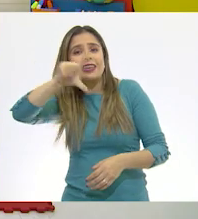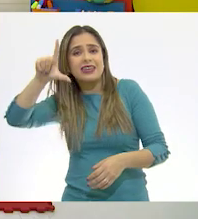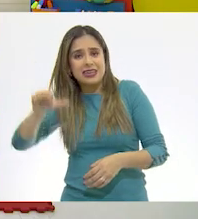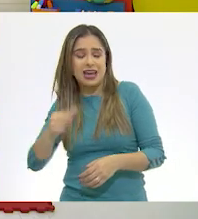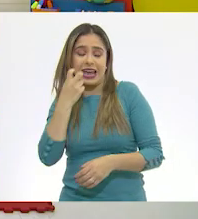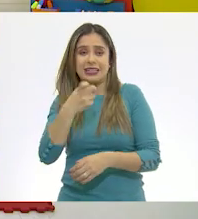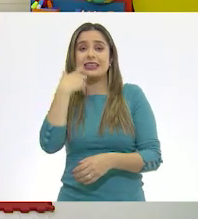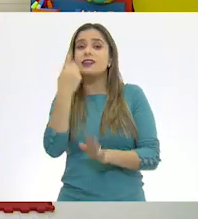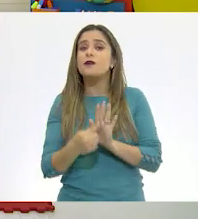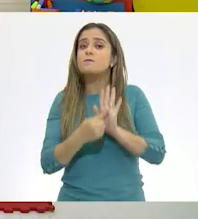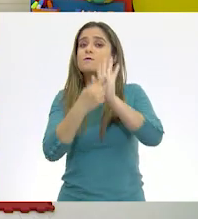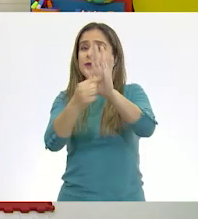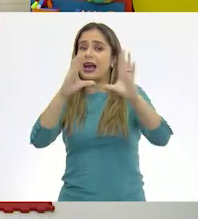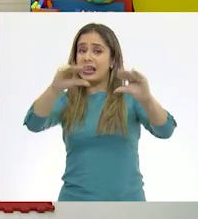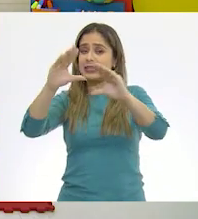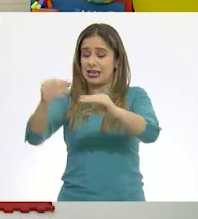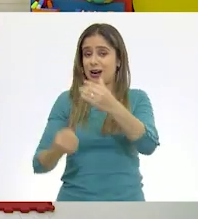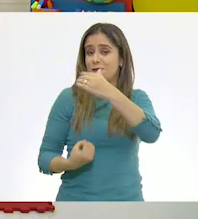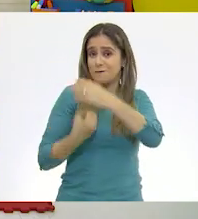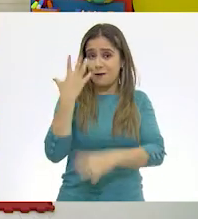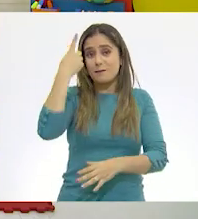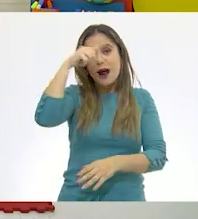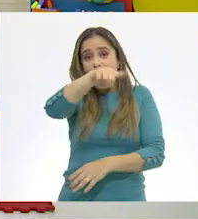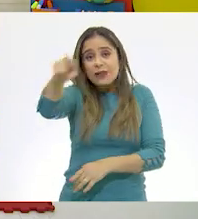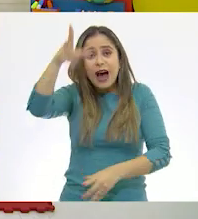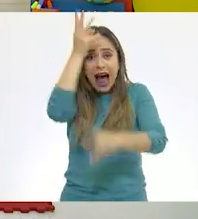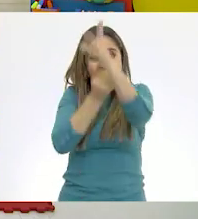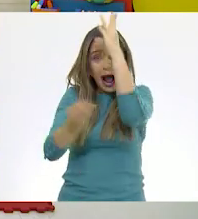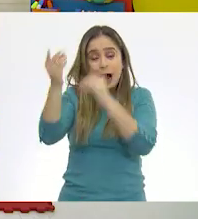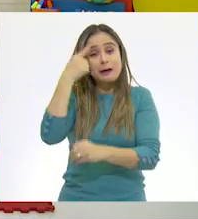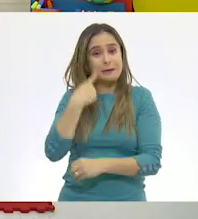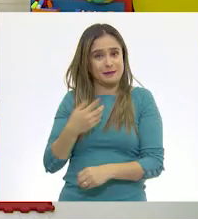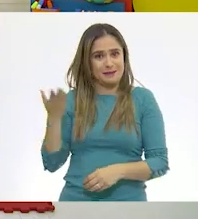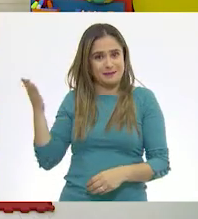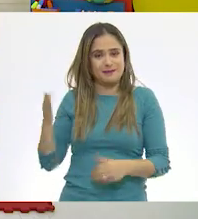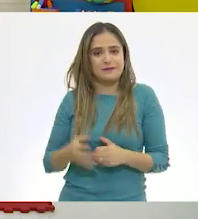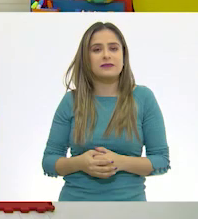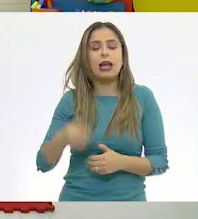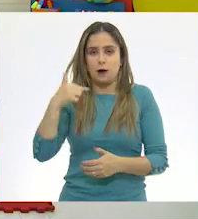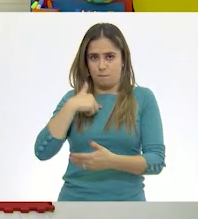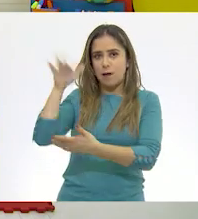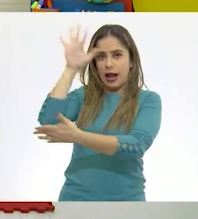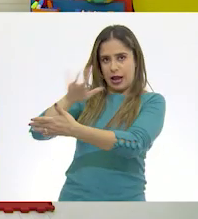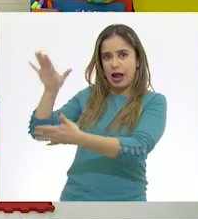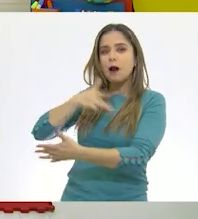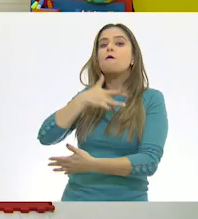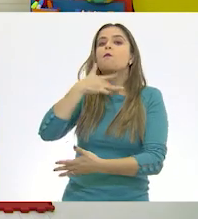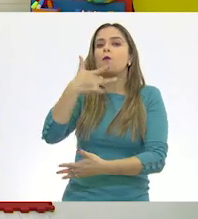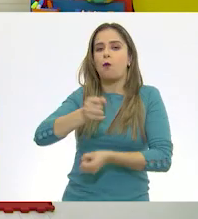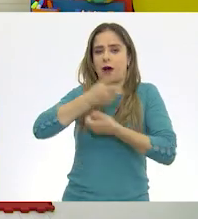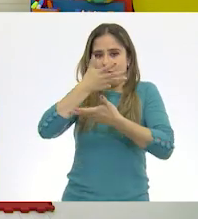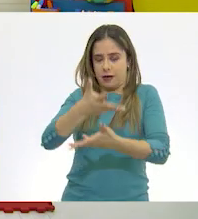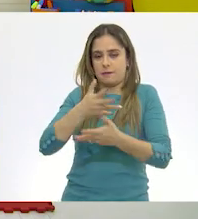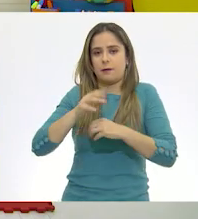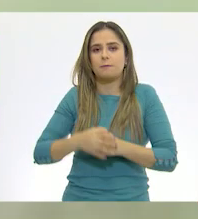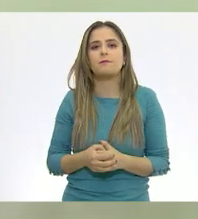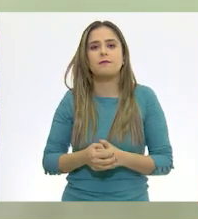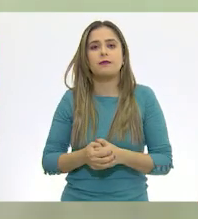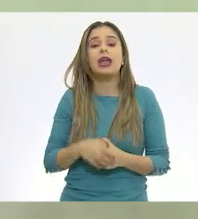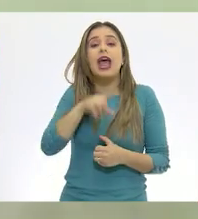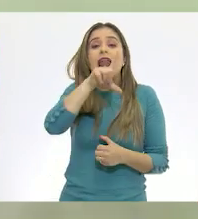cosas nuevas. A ti, a las niñas y a los niños. La voy a leer. Dice,